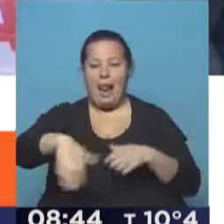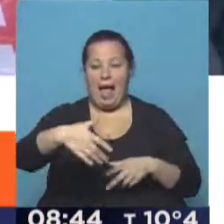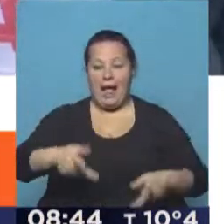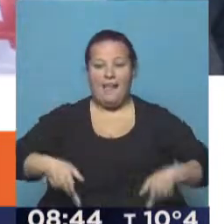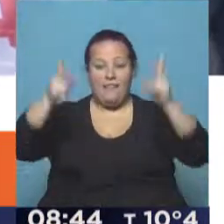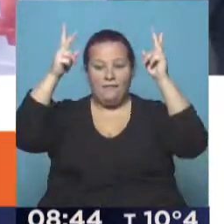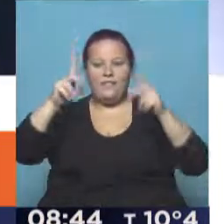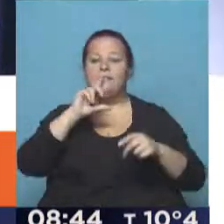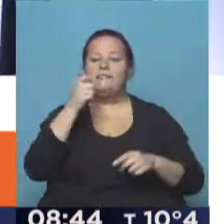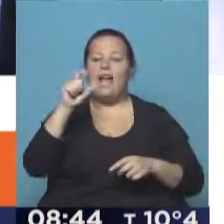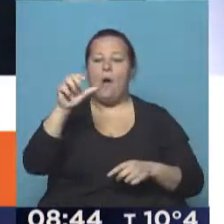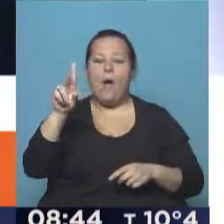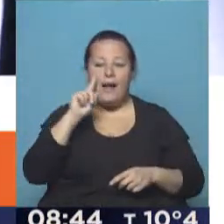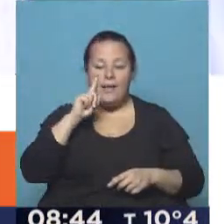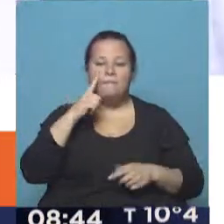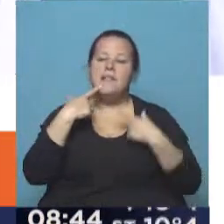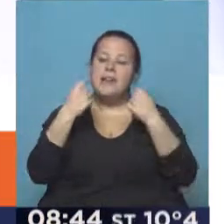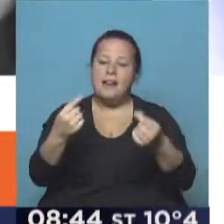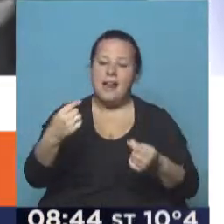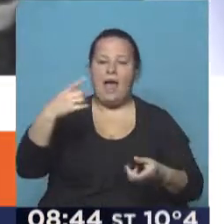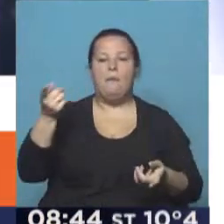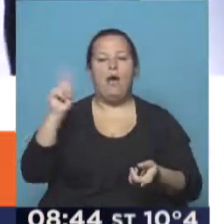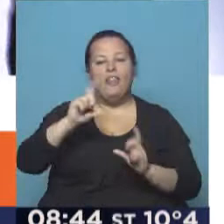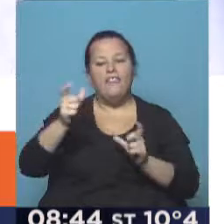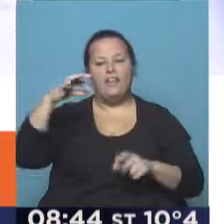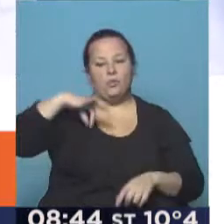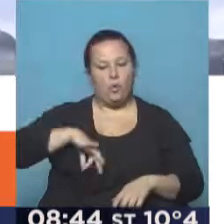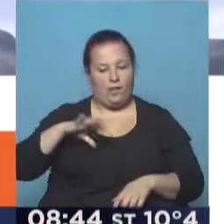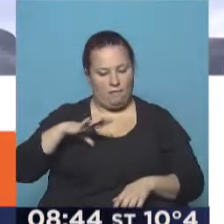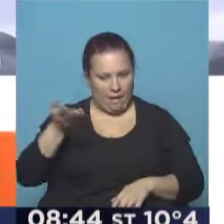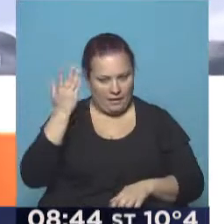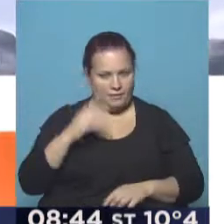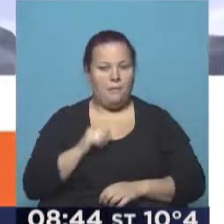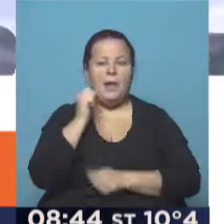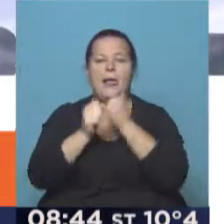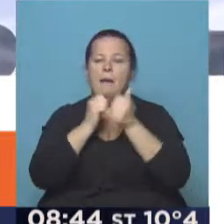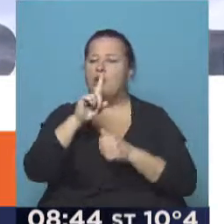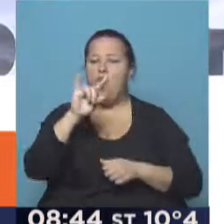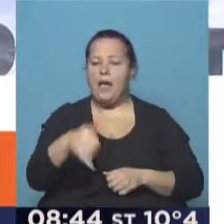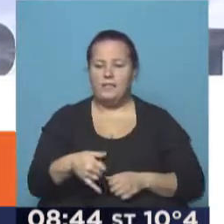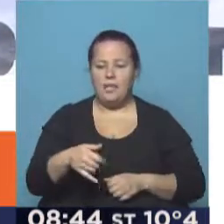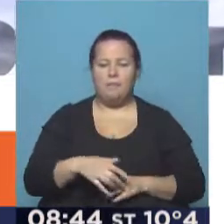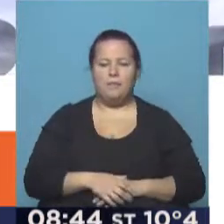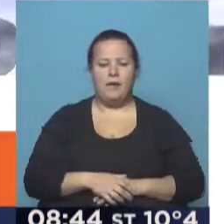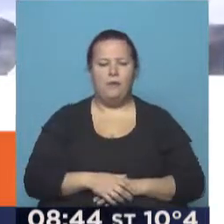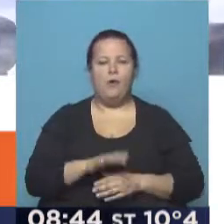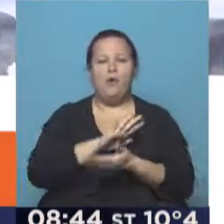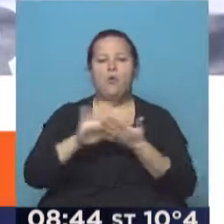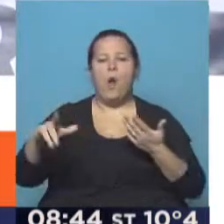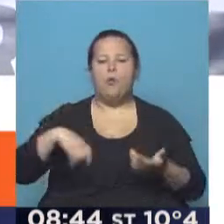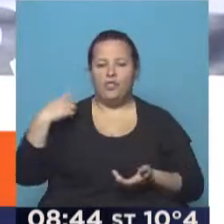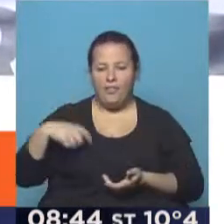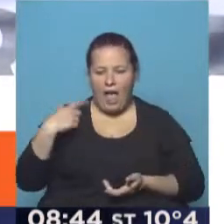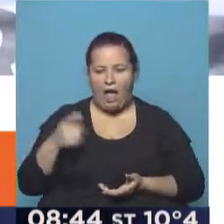del edificio de la calle tacuarí en reclamo por recomposición salarial la empresa no reconoce al nuevo sindicato